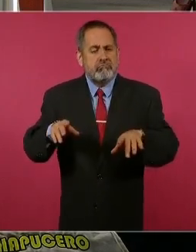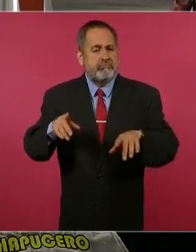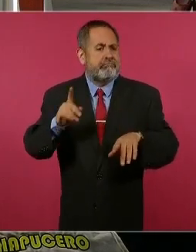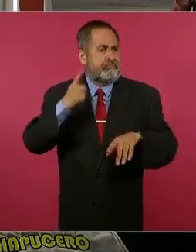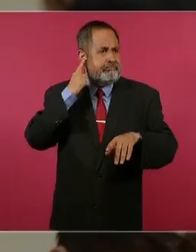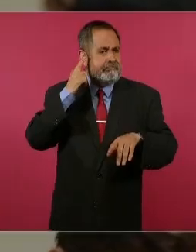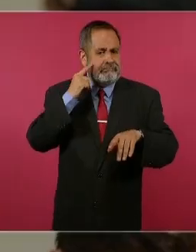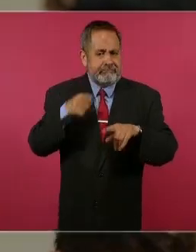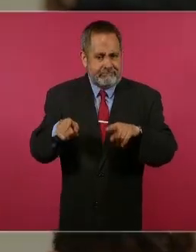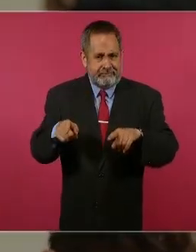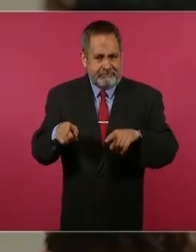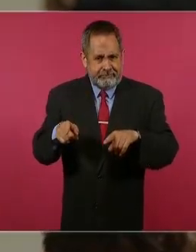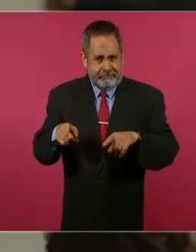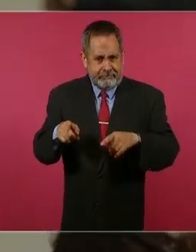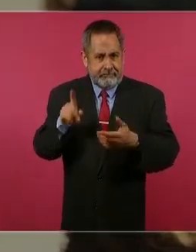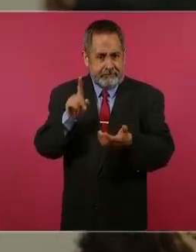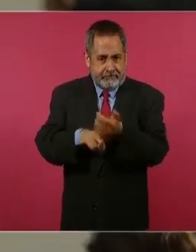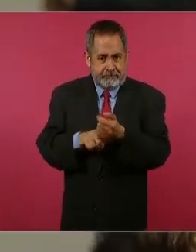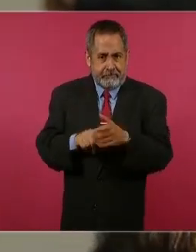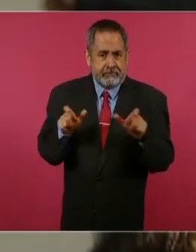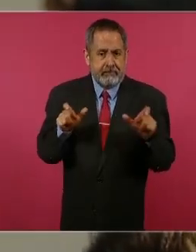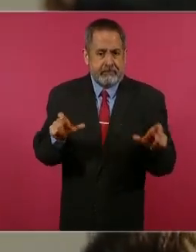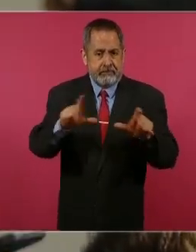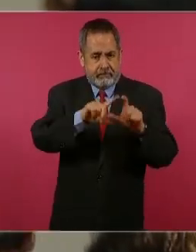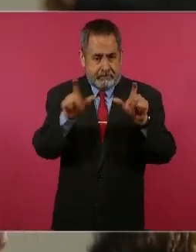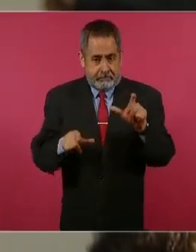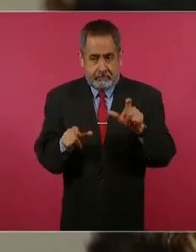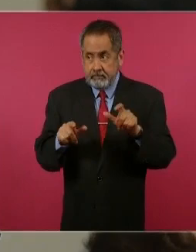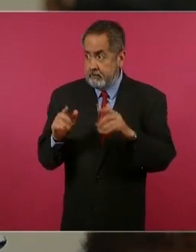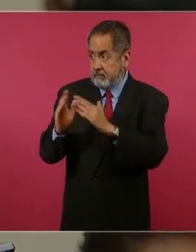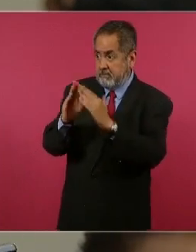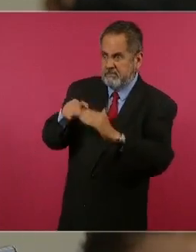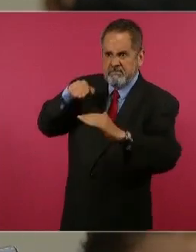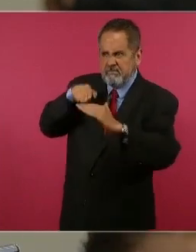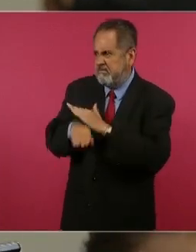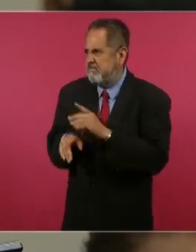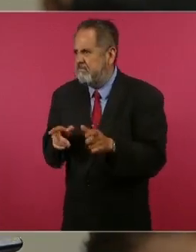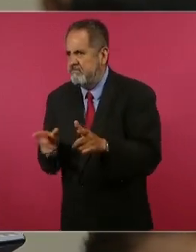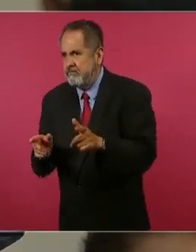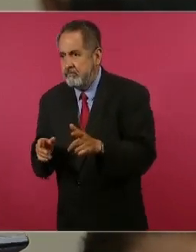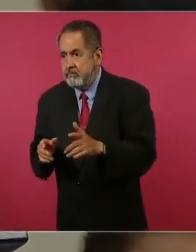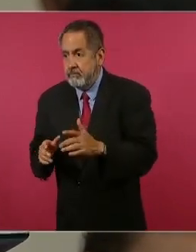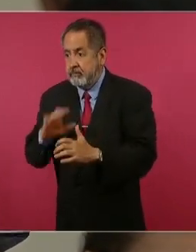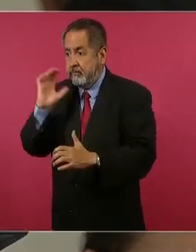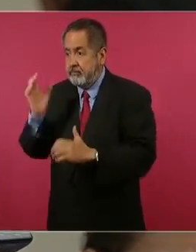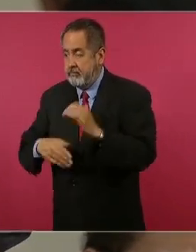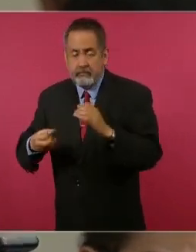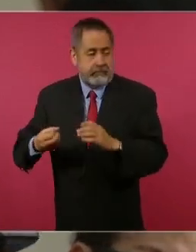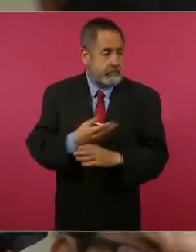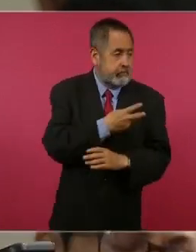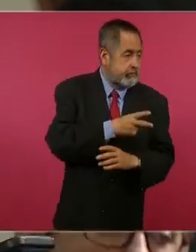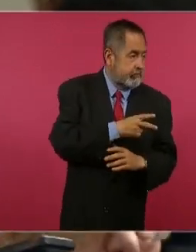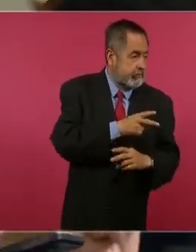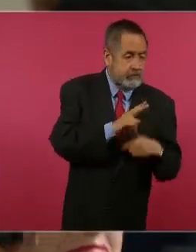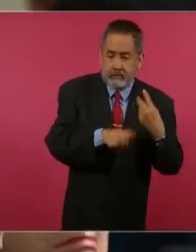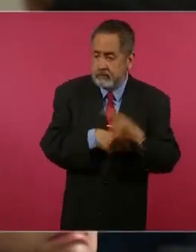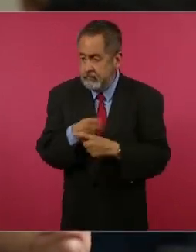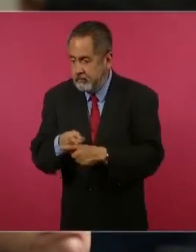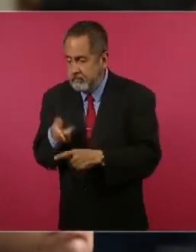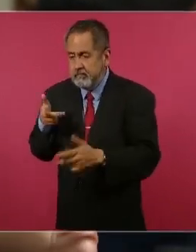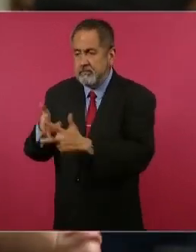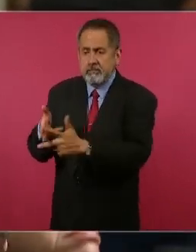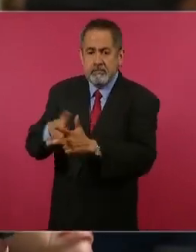reporta es que entran elementos de la Guardia Nacional a domicilio y después que salen llegan unos sujetos y matan a mujeres y bebés o niños.